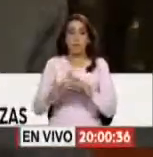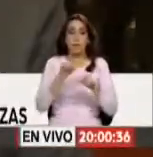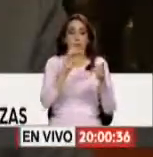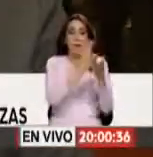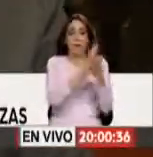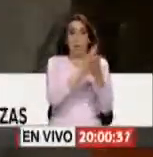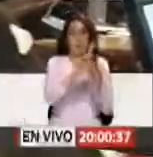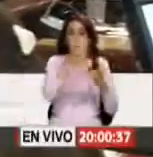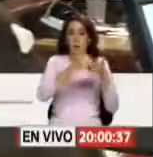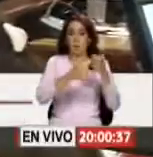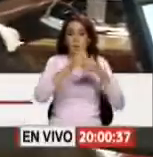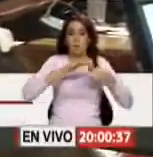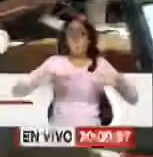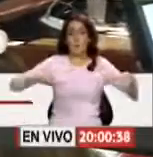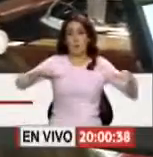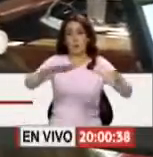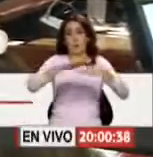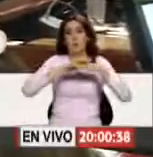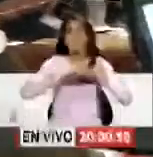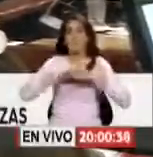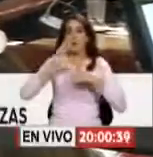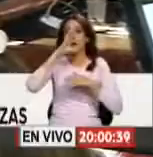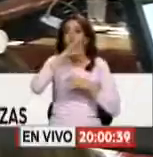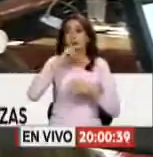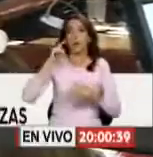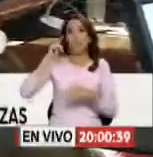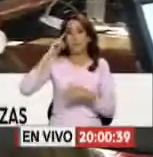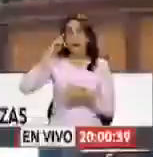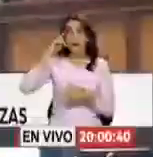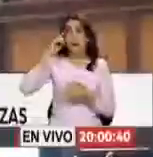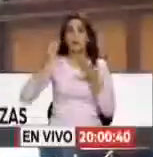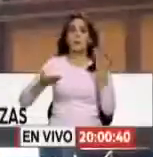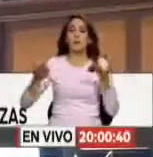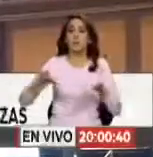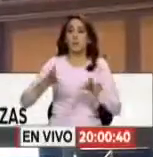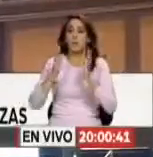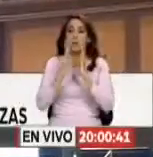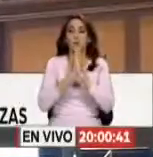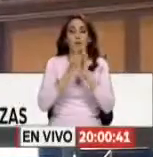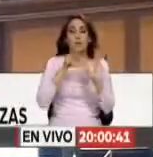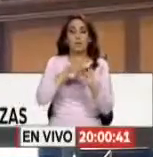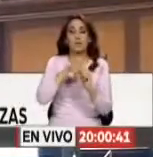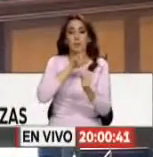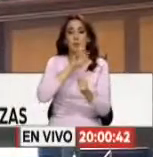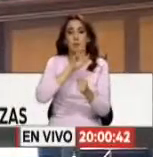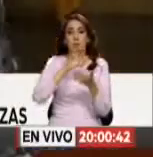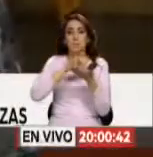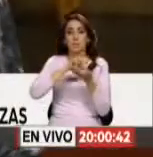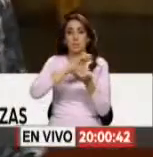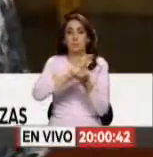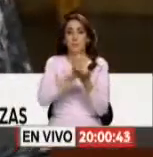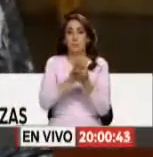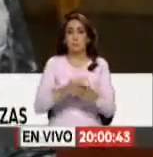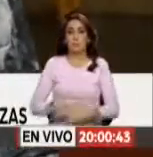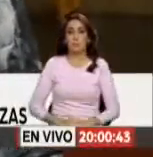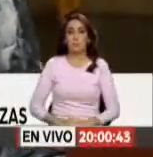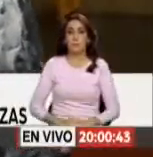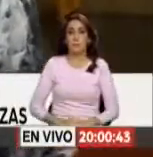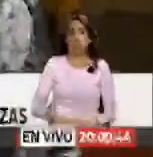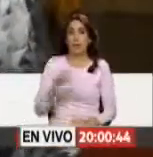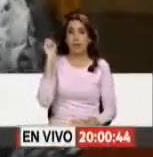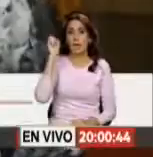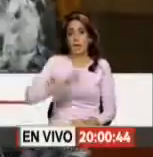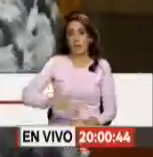de la Asamblea Nacional. Fuego abierto desde el correísmo, quienes van más allá y piden la renuncia de la presidenta de la Asamblea. Debería es poner